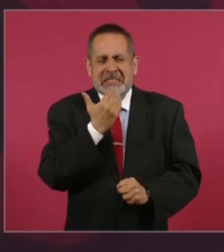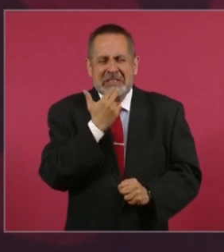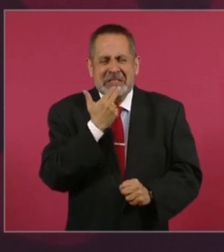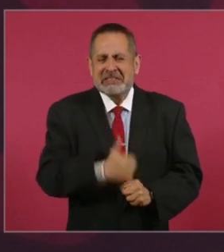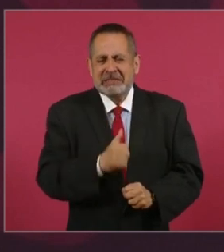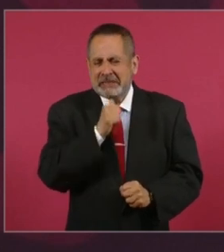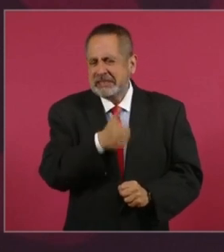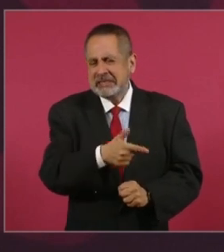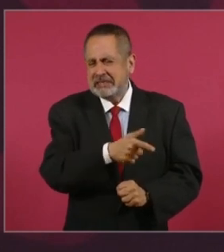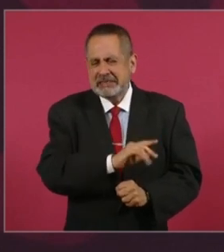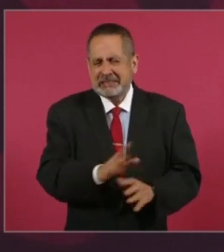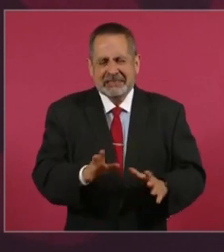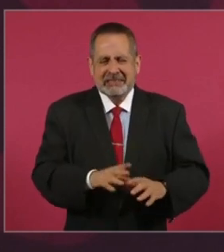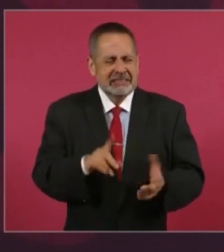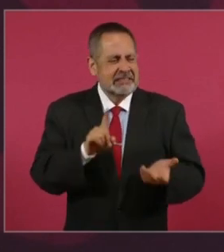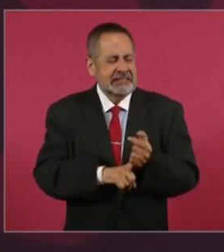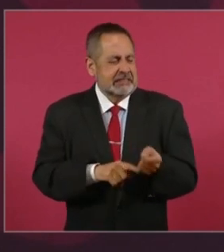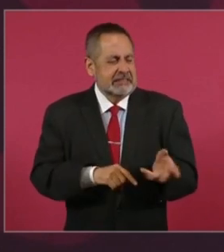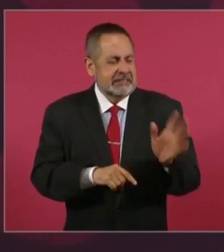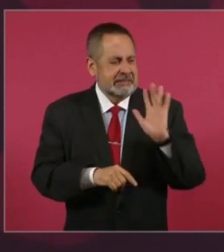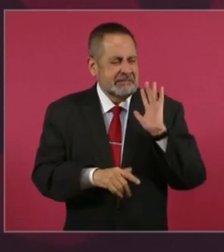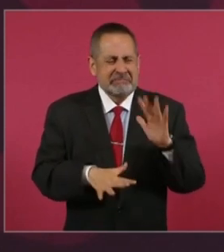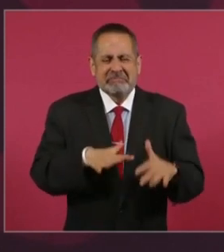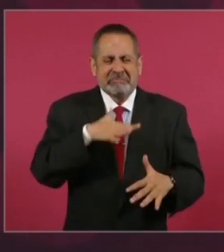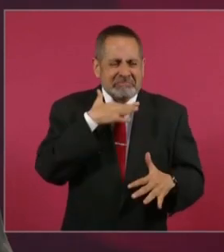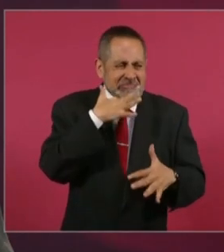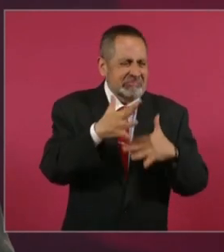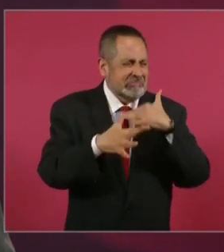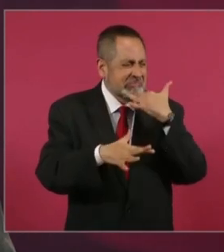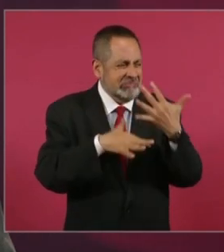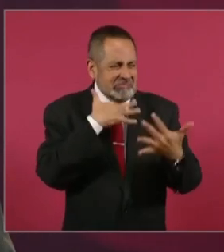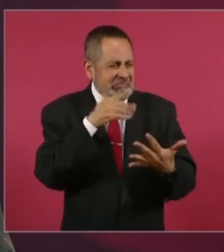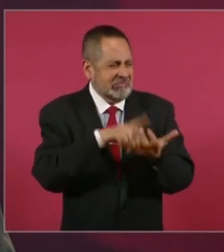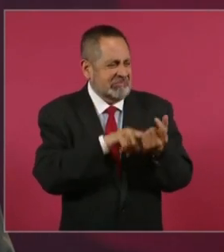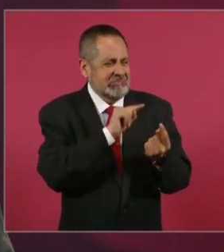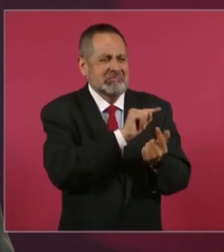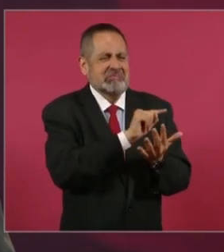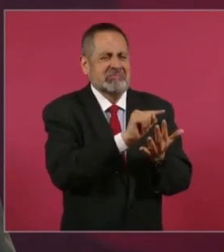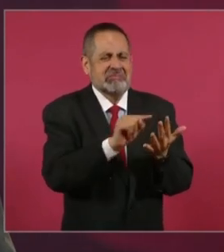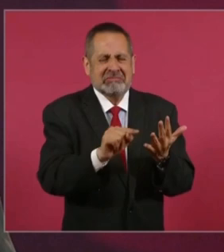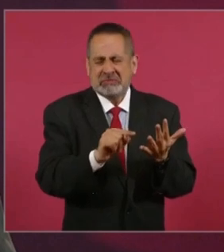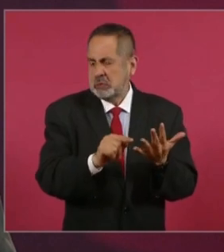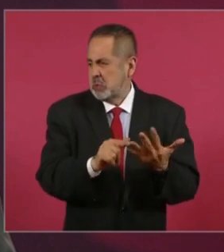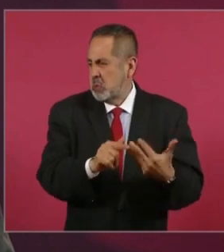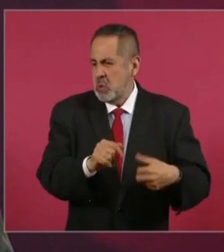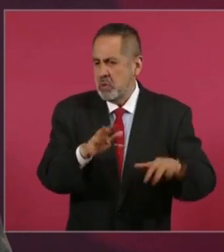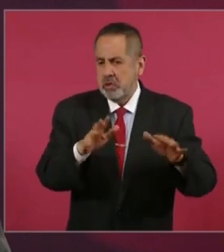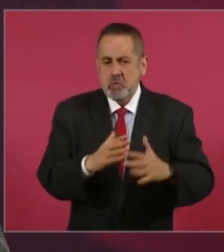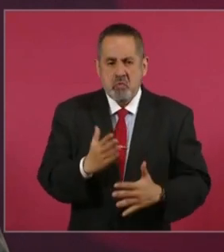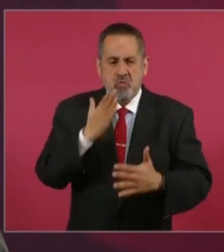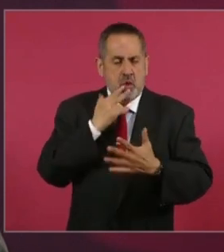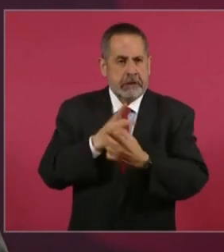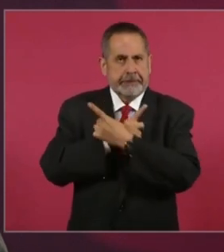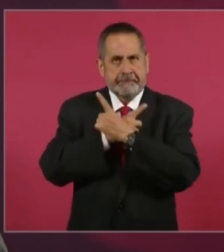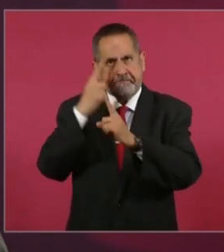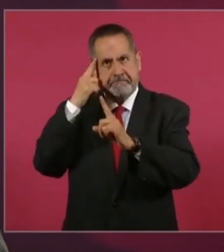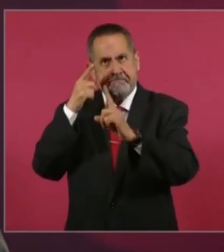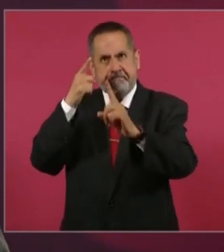lleno de corrupción y sin principios.